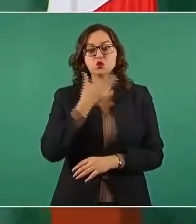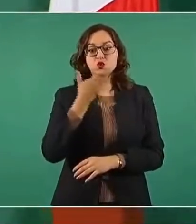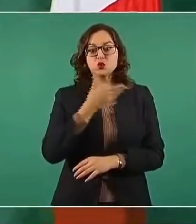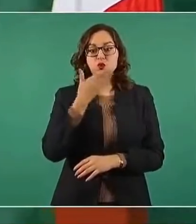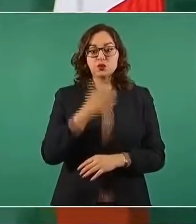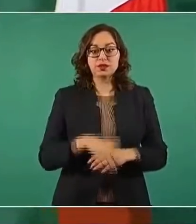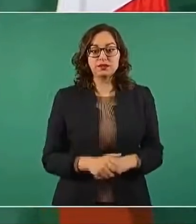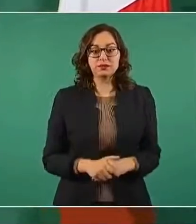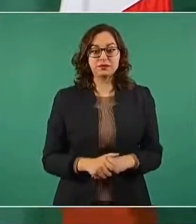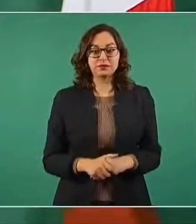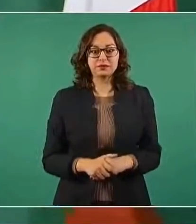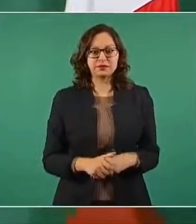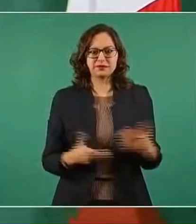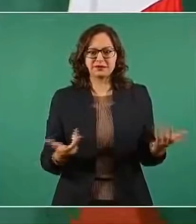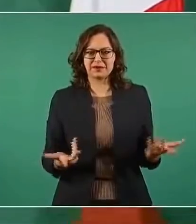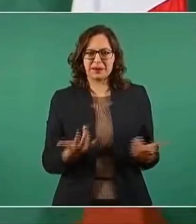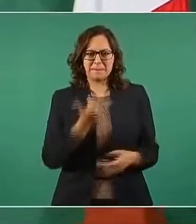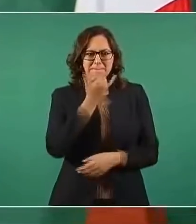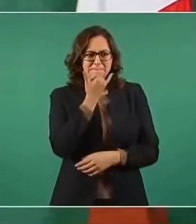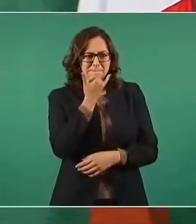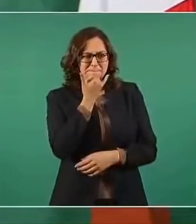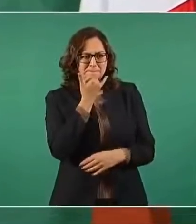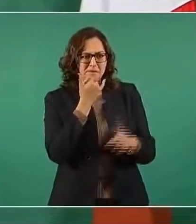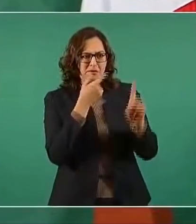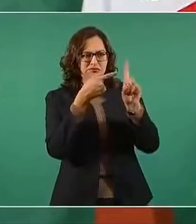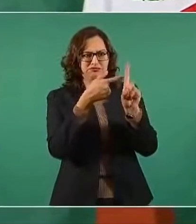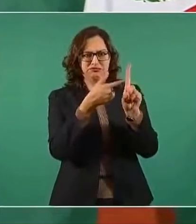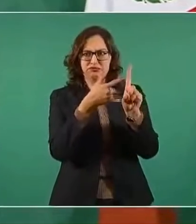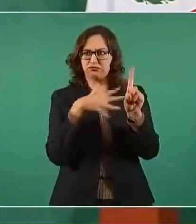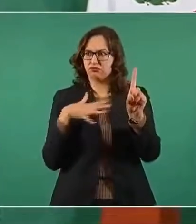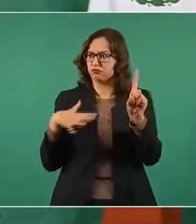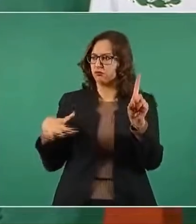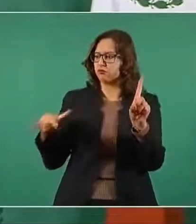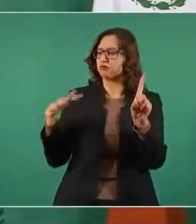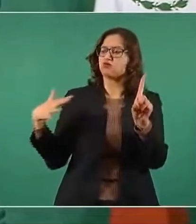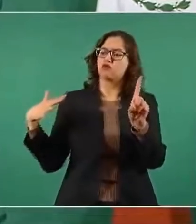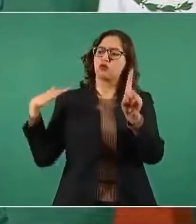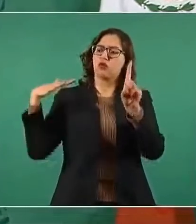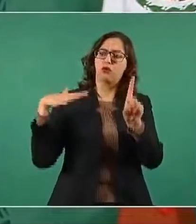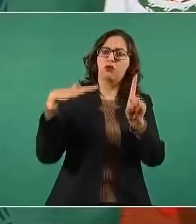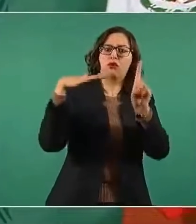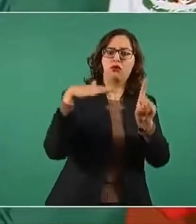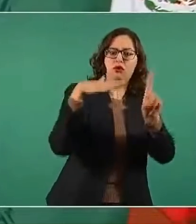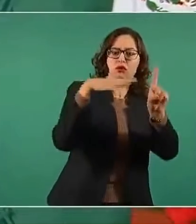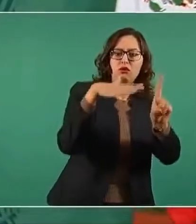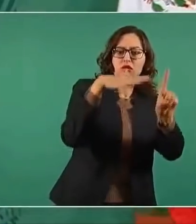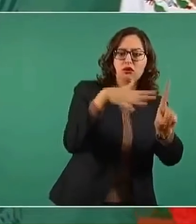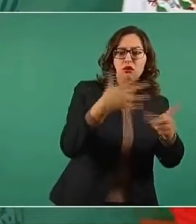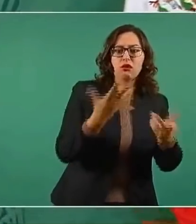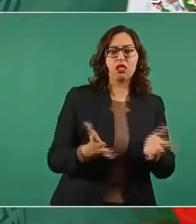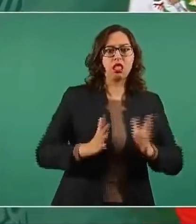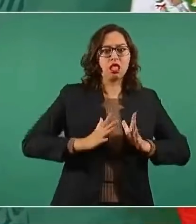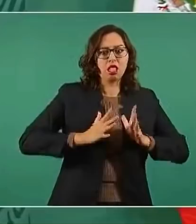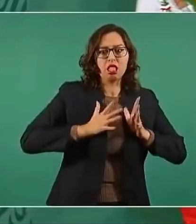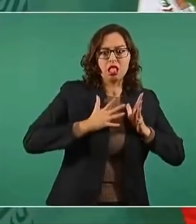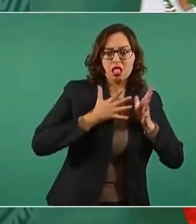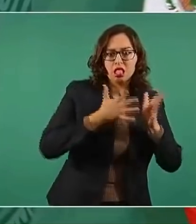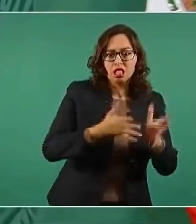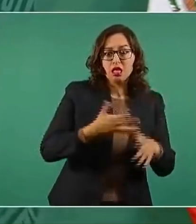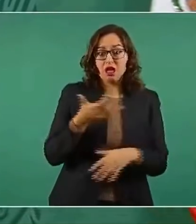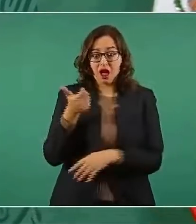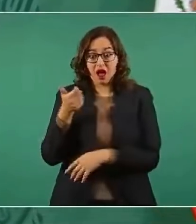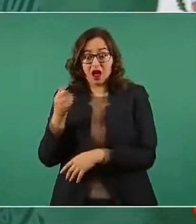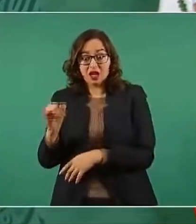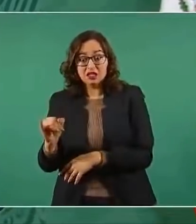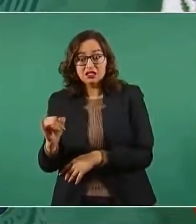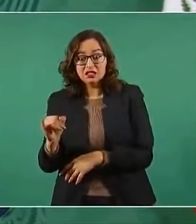como si fuesen borregos. Eso ya no existe. Ya